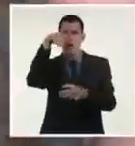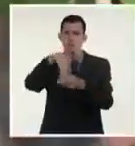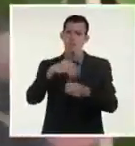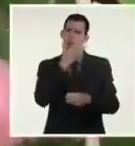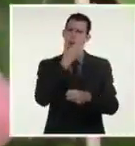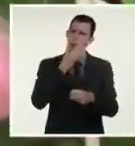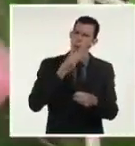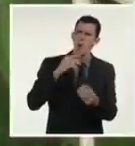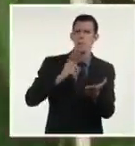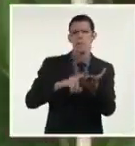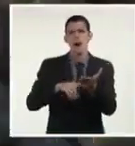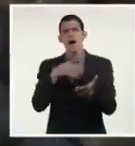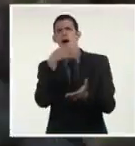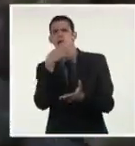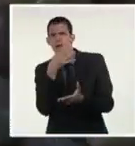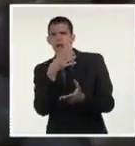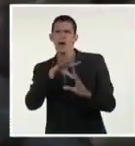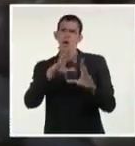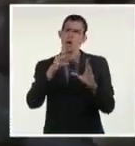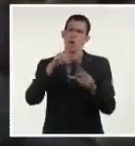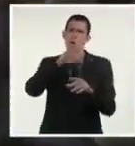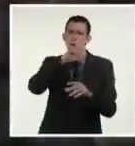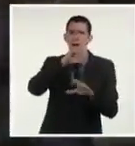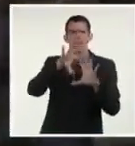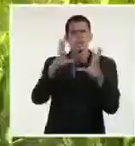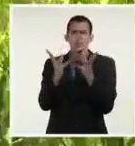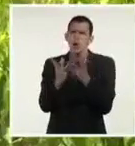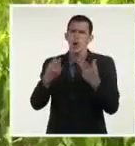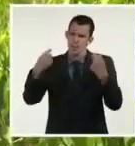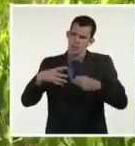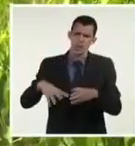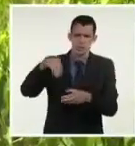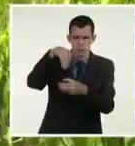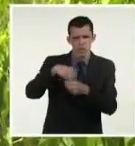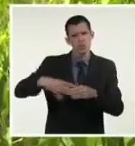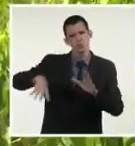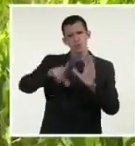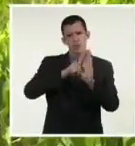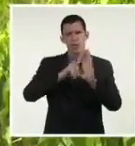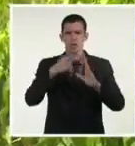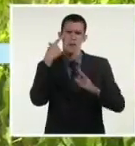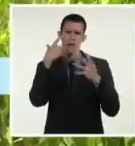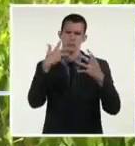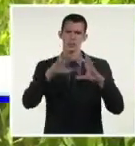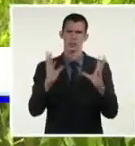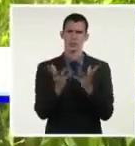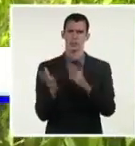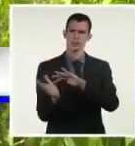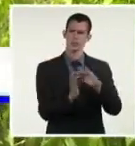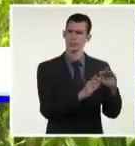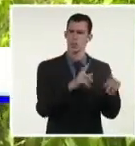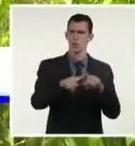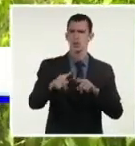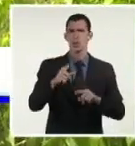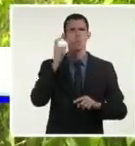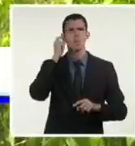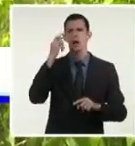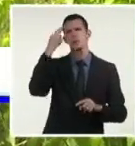interés especial para el líder revolucionario distinguió la jornada. Él decía que respiraba vida aquí, que se sentía muy